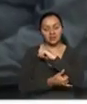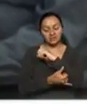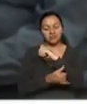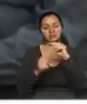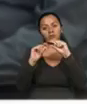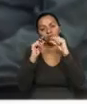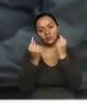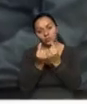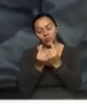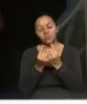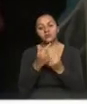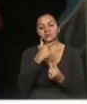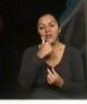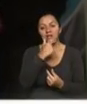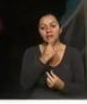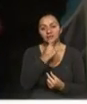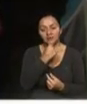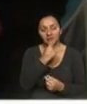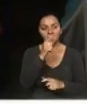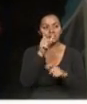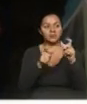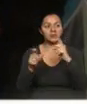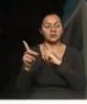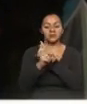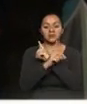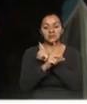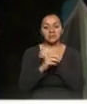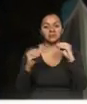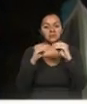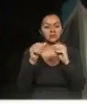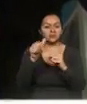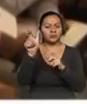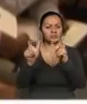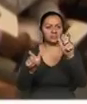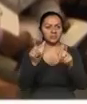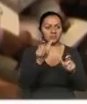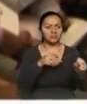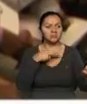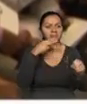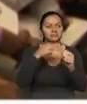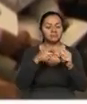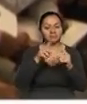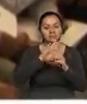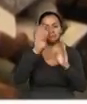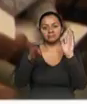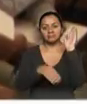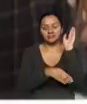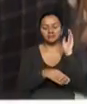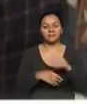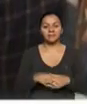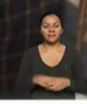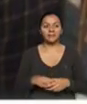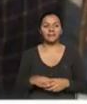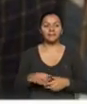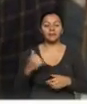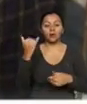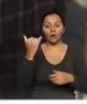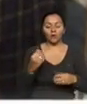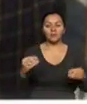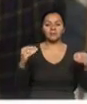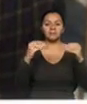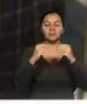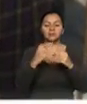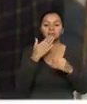colectivos LGBTI, personas con discapacidad, entre otras, participarán en esta jornada. Lo que nosotros queremos es abrir un canal